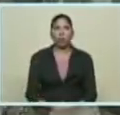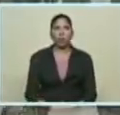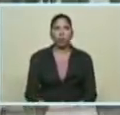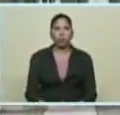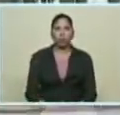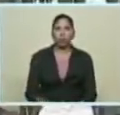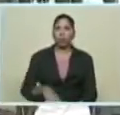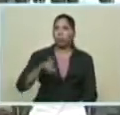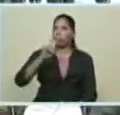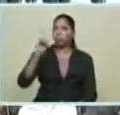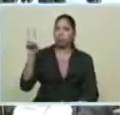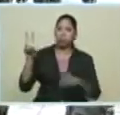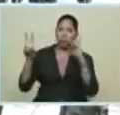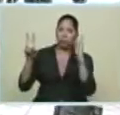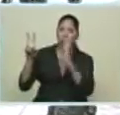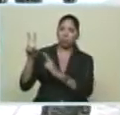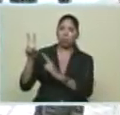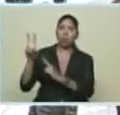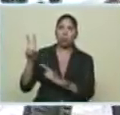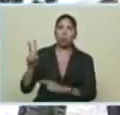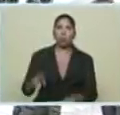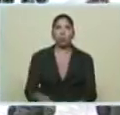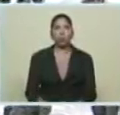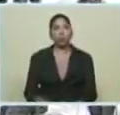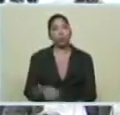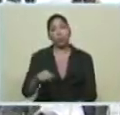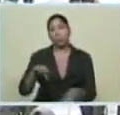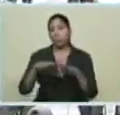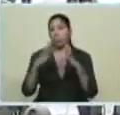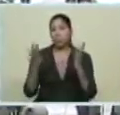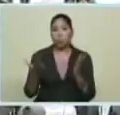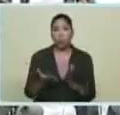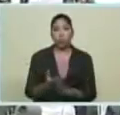hasta el último confín de este planeta Tierra.